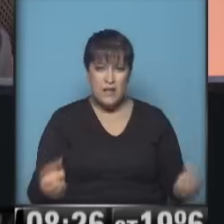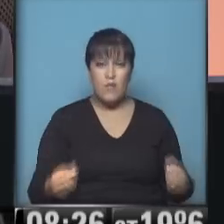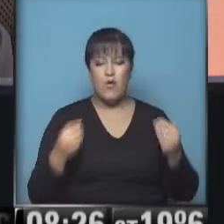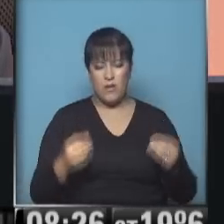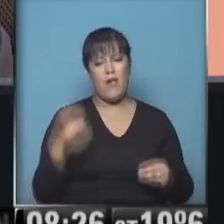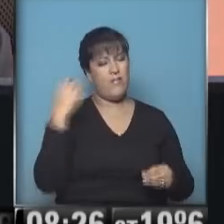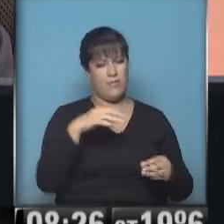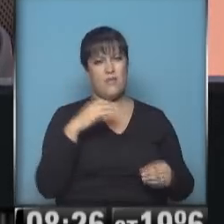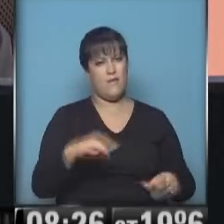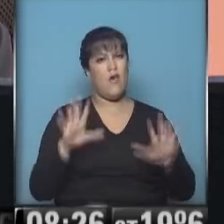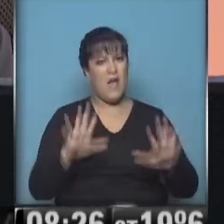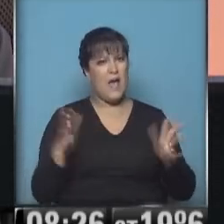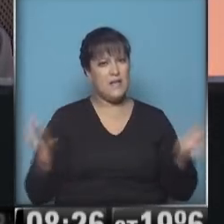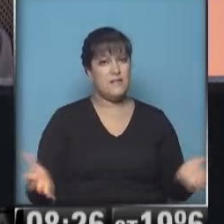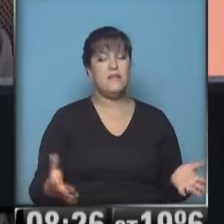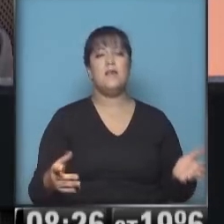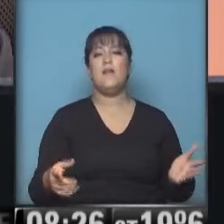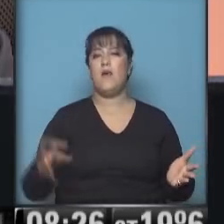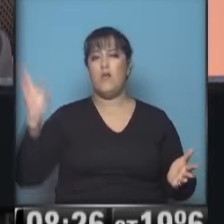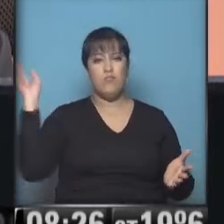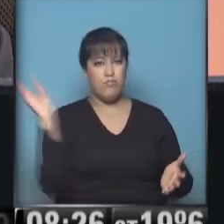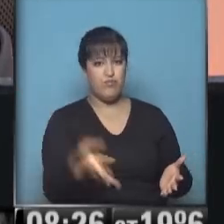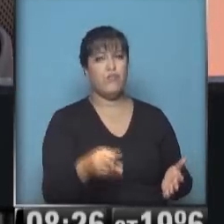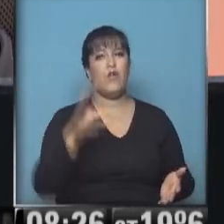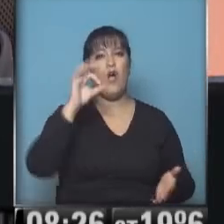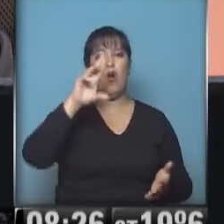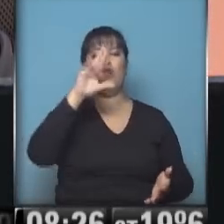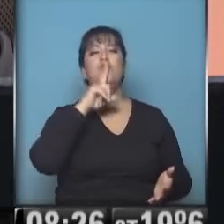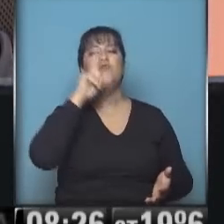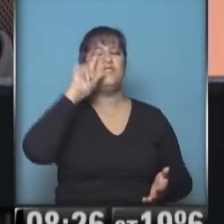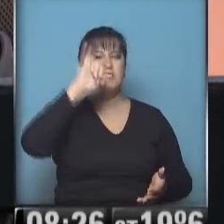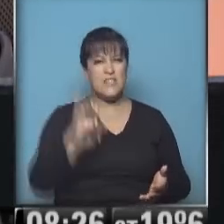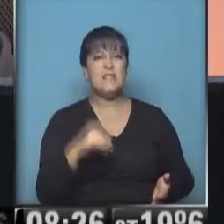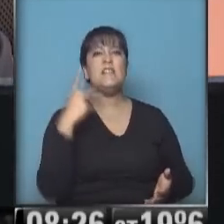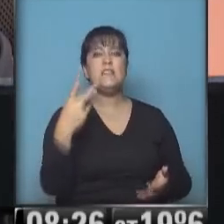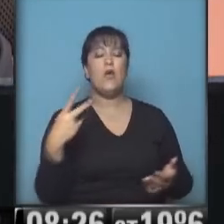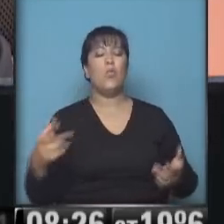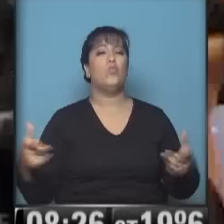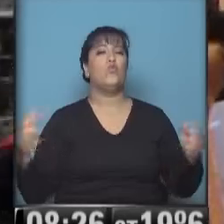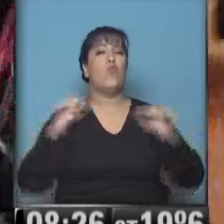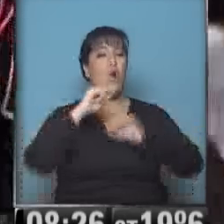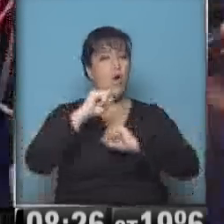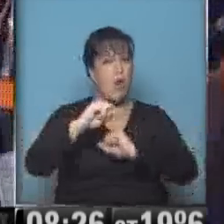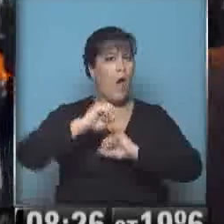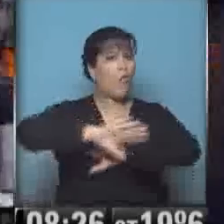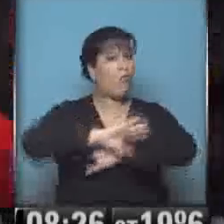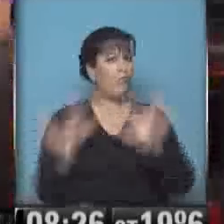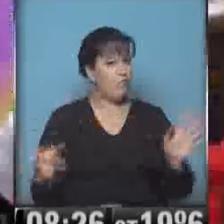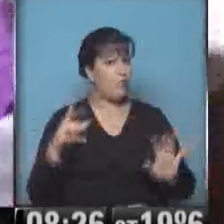hacer. Noquear al mexicano Ortiz en el segundo round. Llegó ayer a la Argentina.